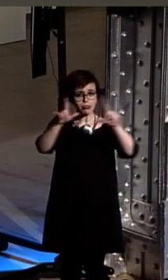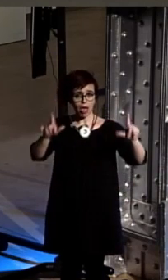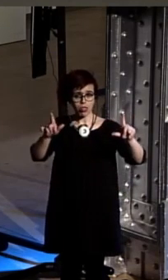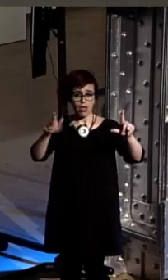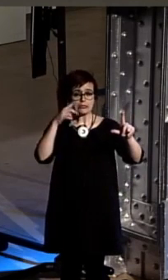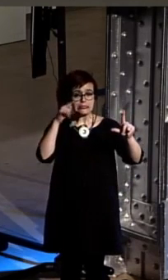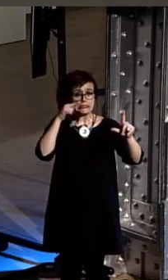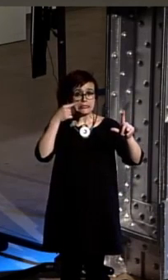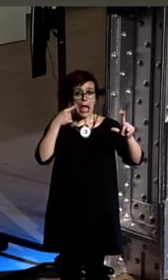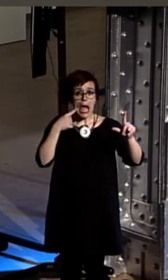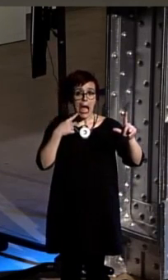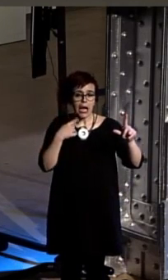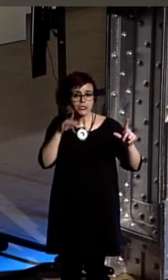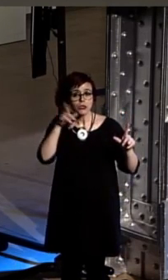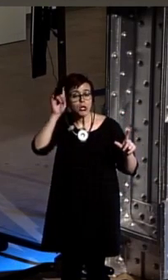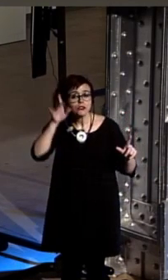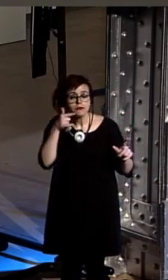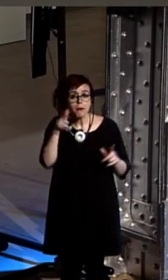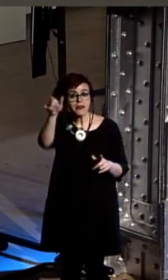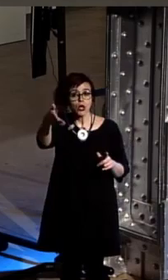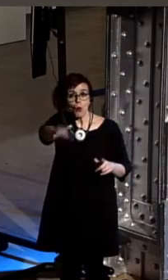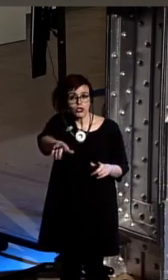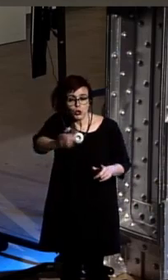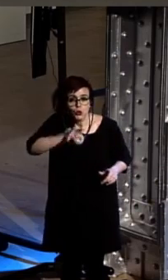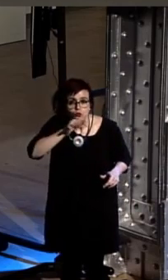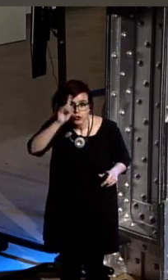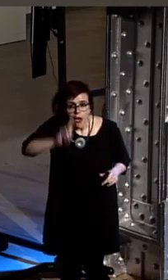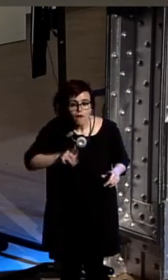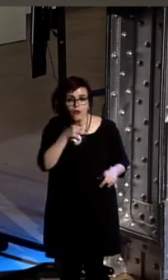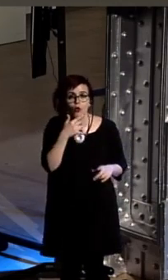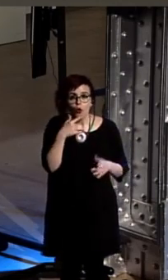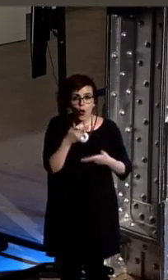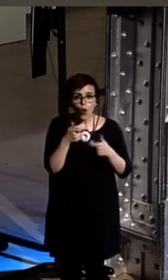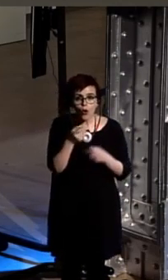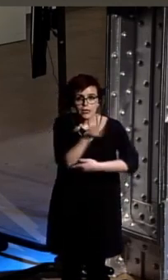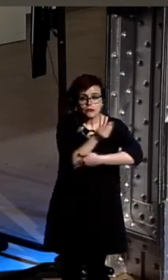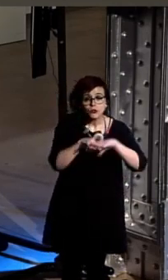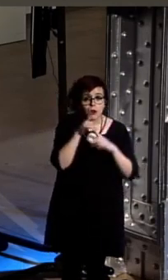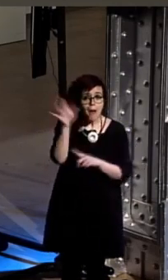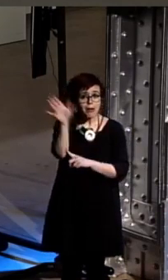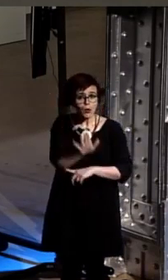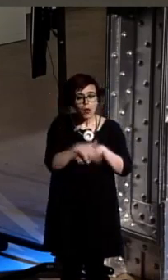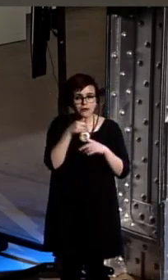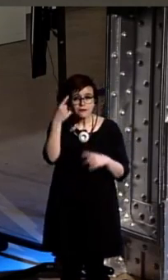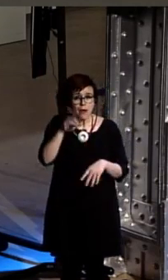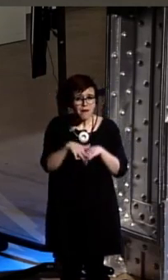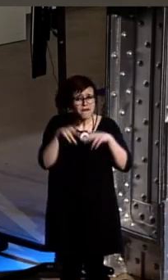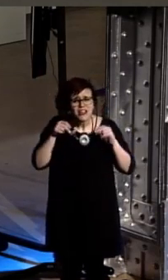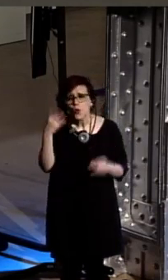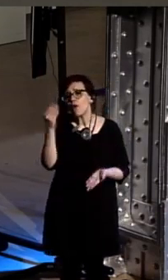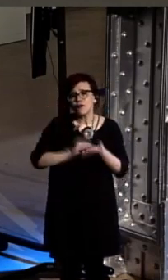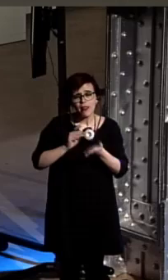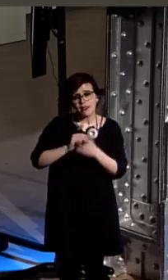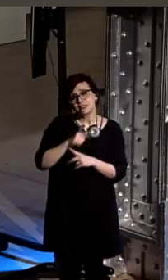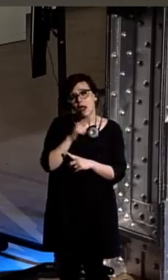pantalla. No está pasando nada, uno sabe que esa persona no se murió, uno sabe que ese niño no encontró es decir, uno está viendo una película, sabe cómo va a terminar, la viste 4